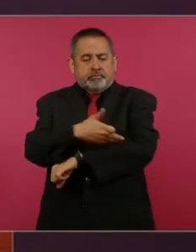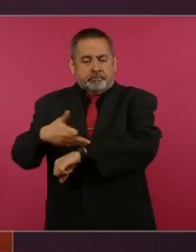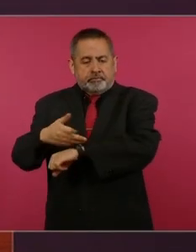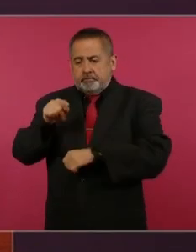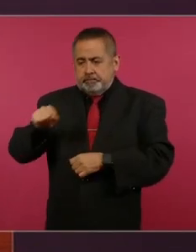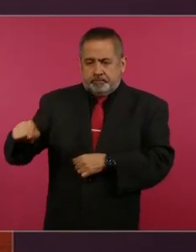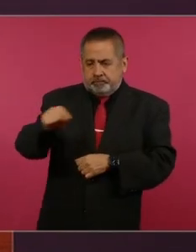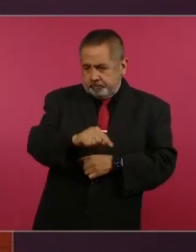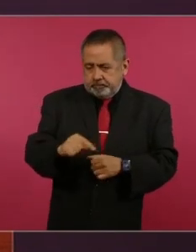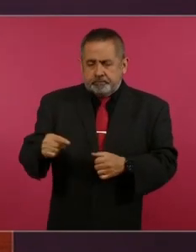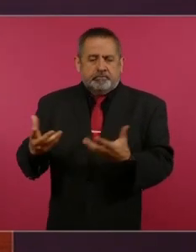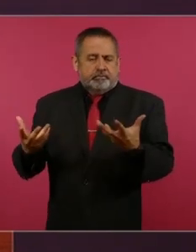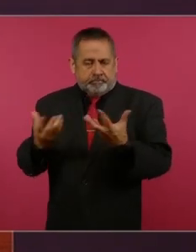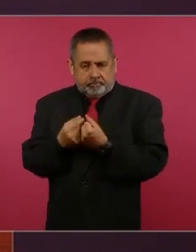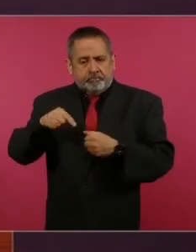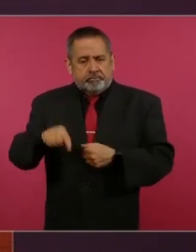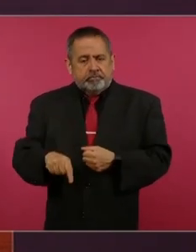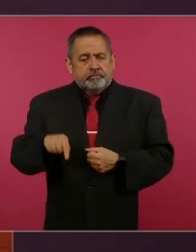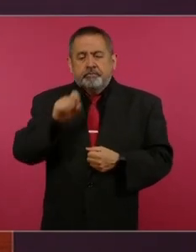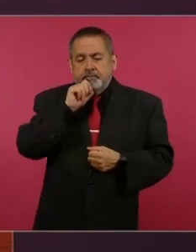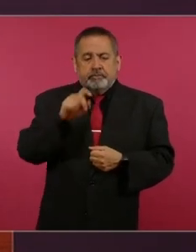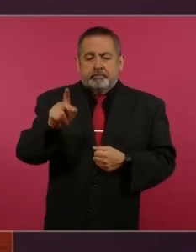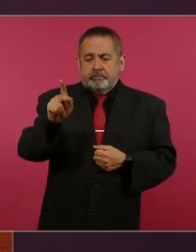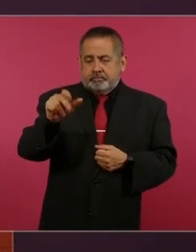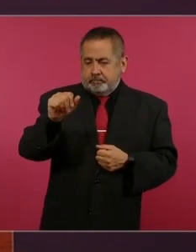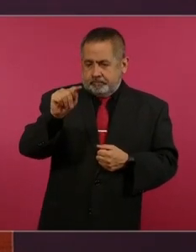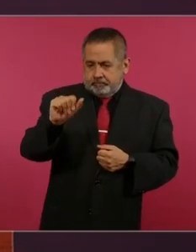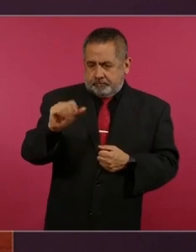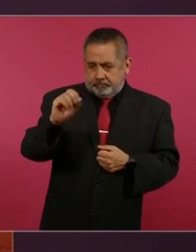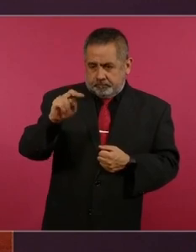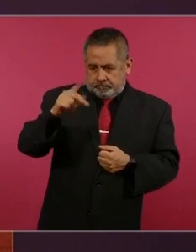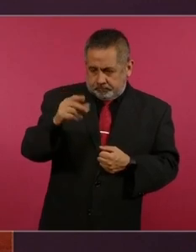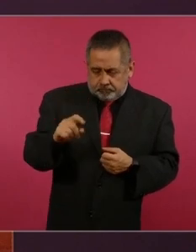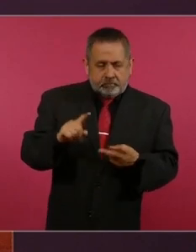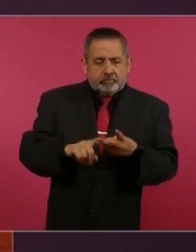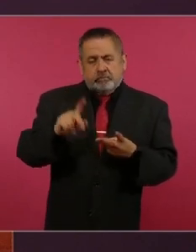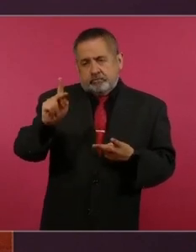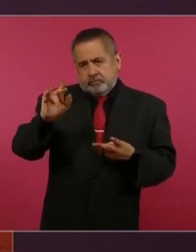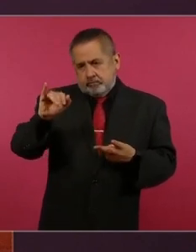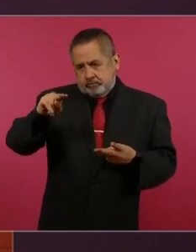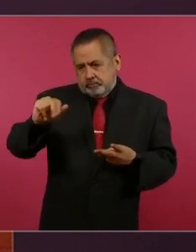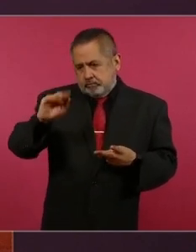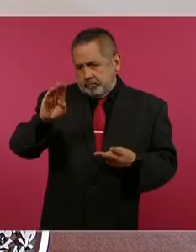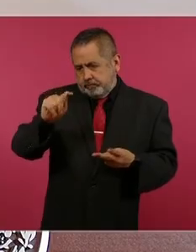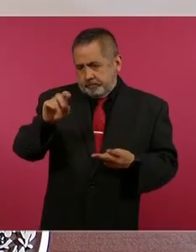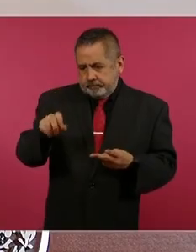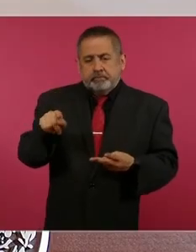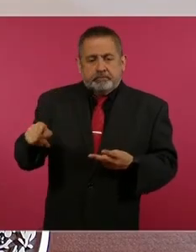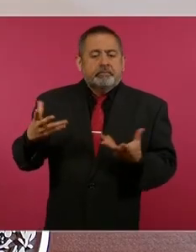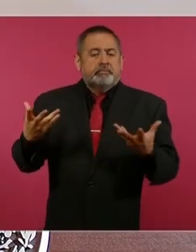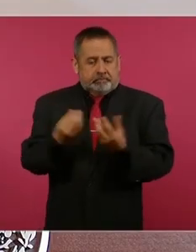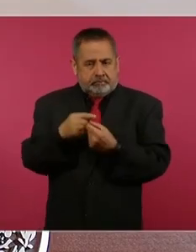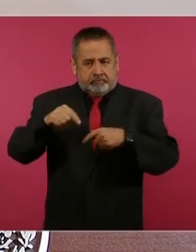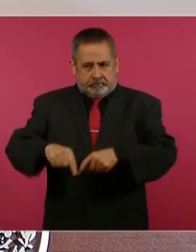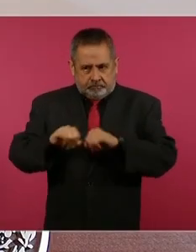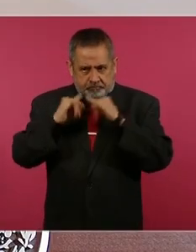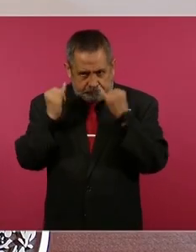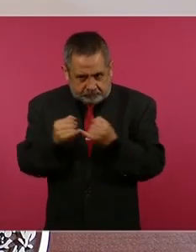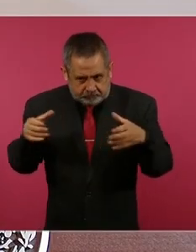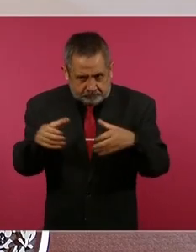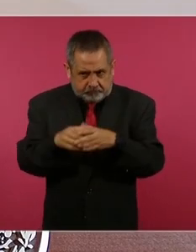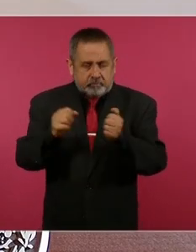familiares directos, tanto de la mina de Pasta de Conchos como de la mina Pinabete, para llevar a cabo una reunión aquí con ellos,